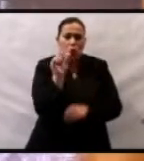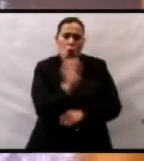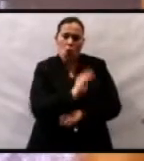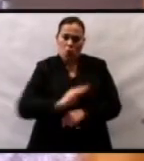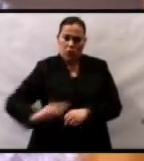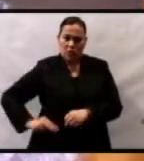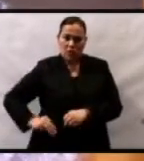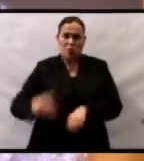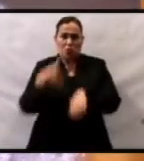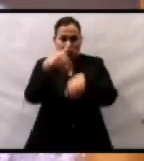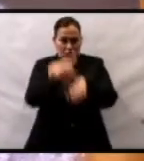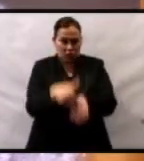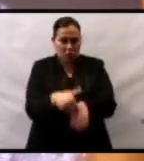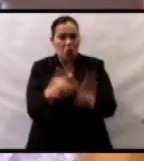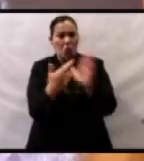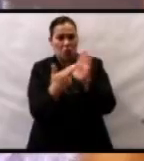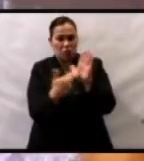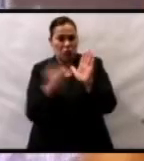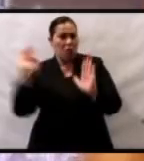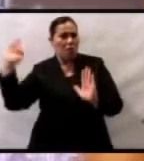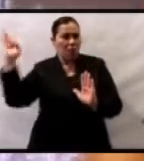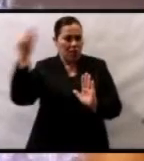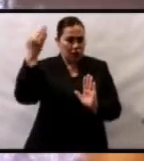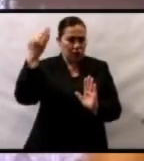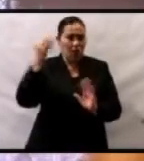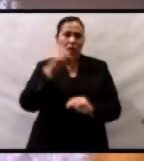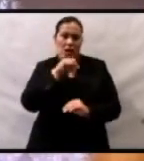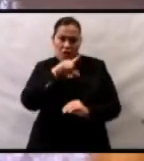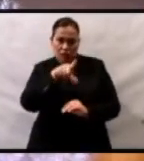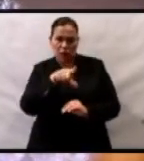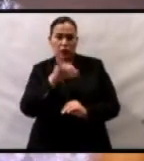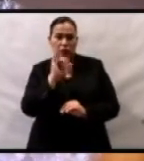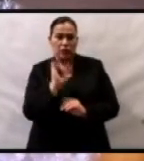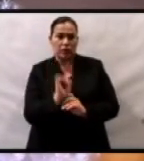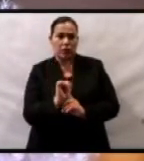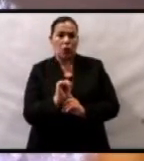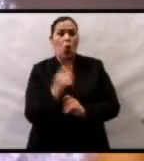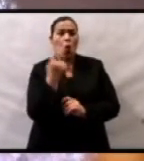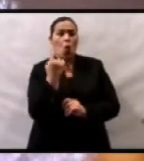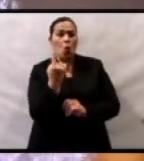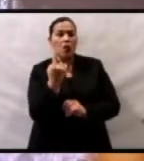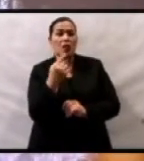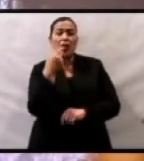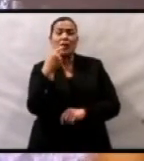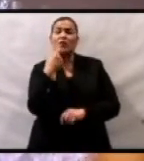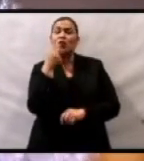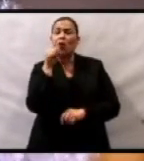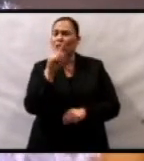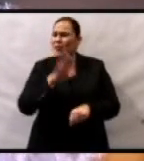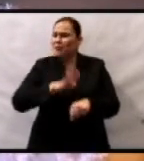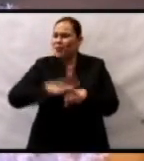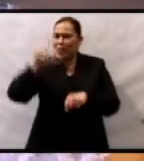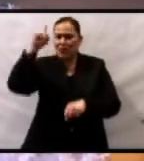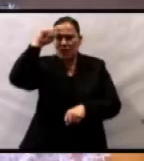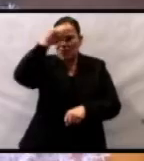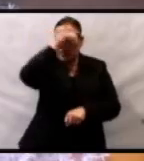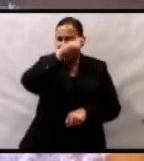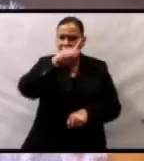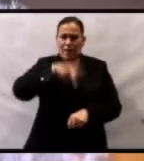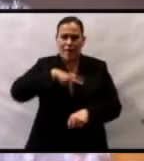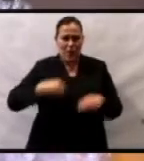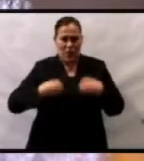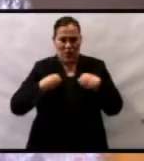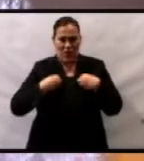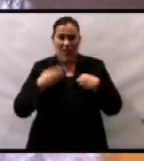siguió las disposiciones de la Federación y de Jalisco. Una de las órdenes más duras y drásticas de mi vida en